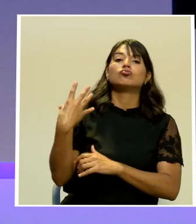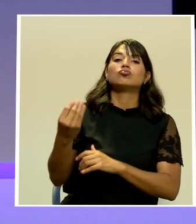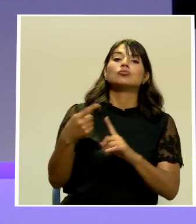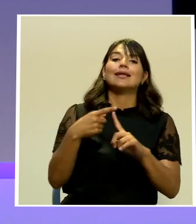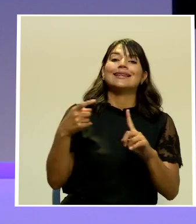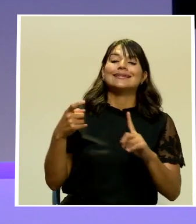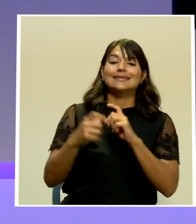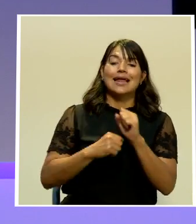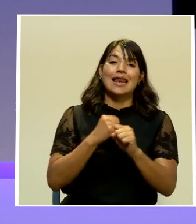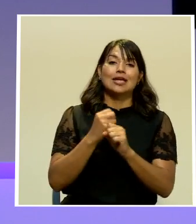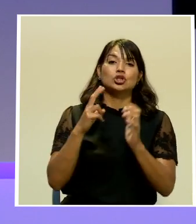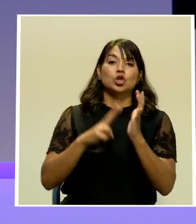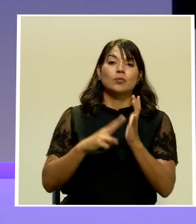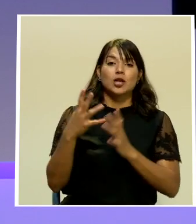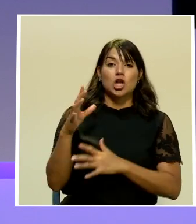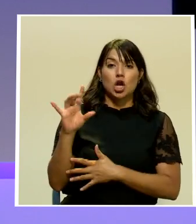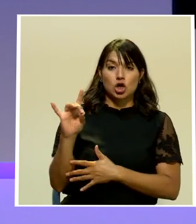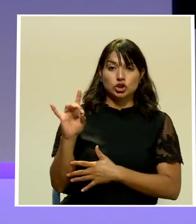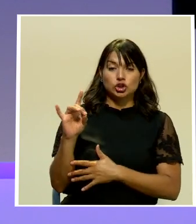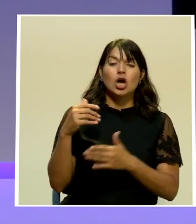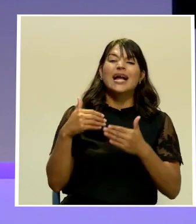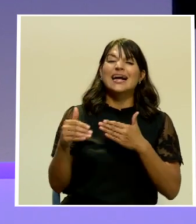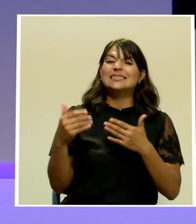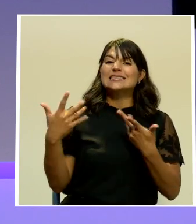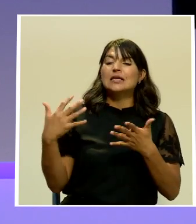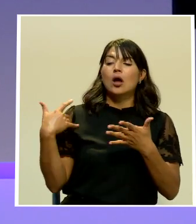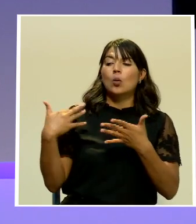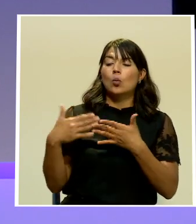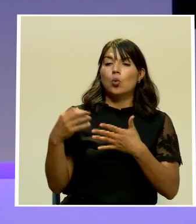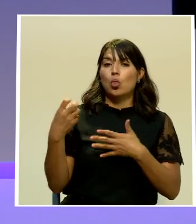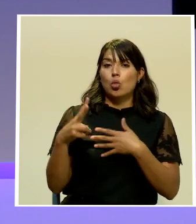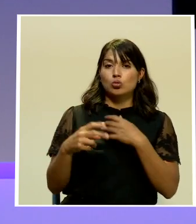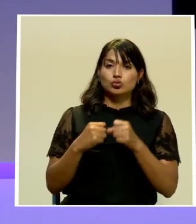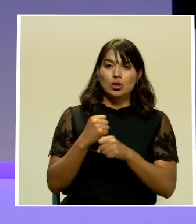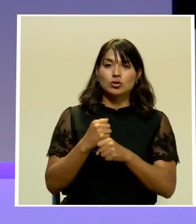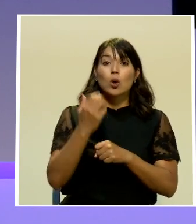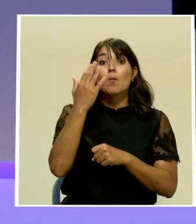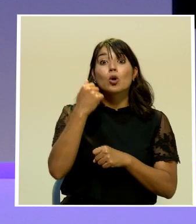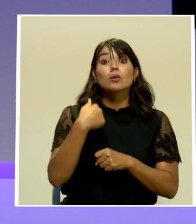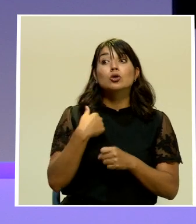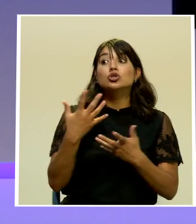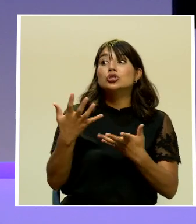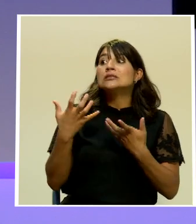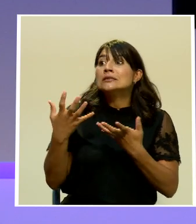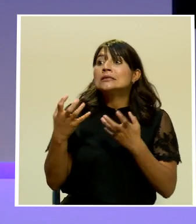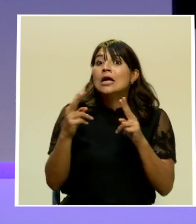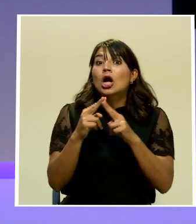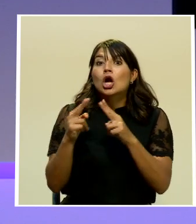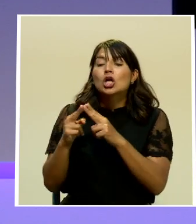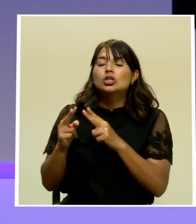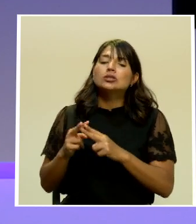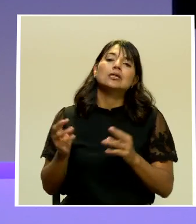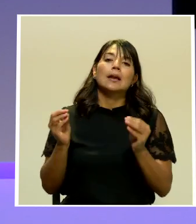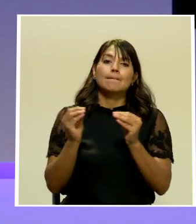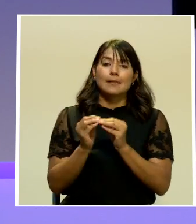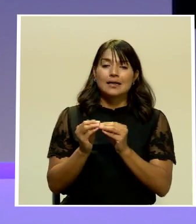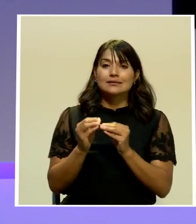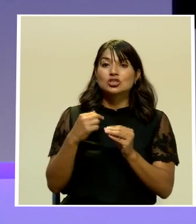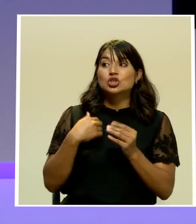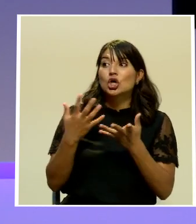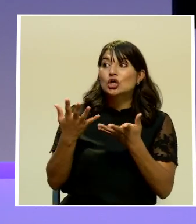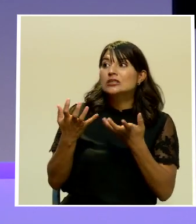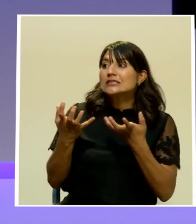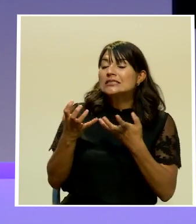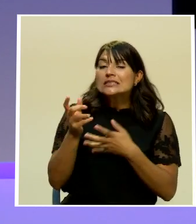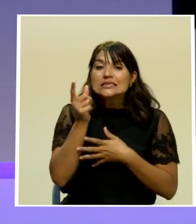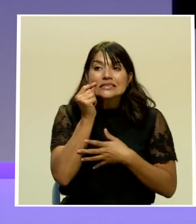así casi ya 12 años más o menos, porque tenía una sed de conocimiento, tenía una curiosidad